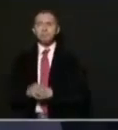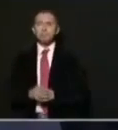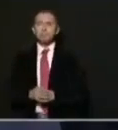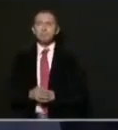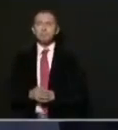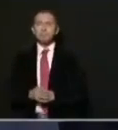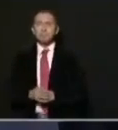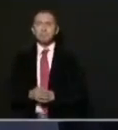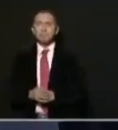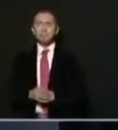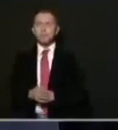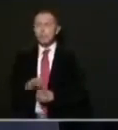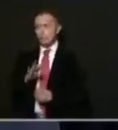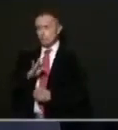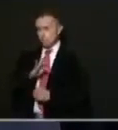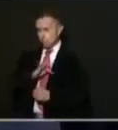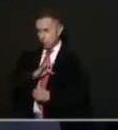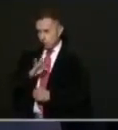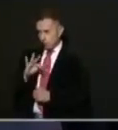un ritual